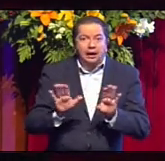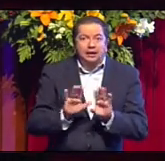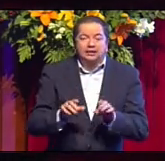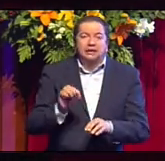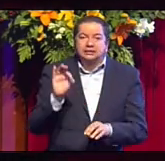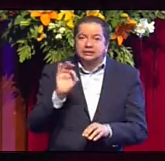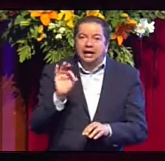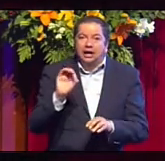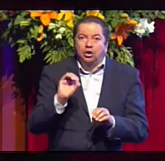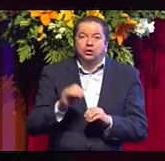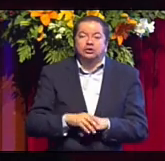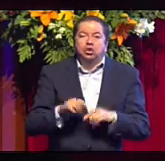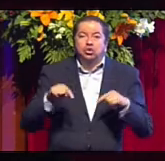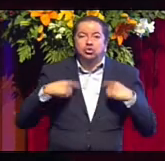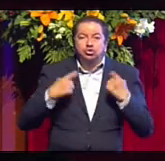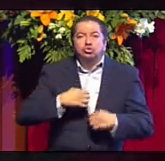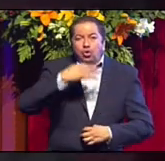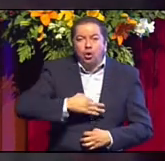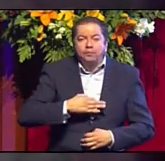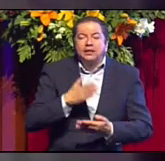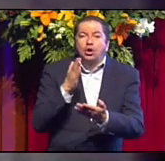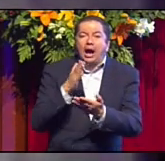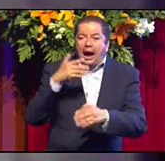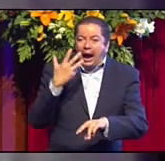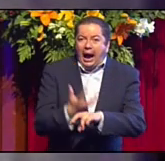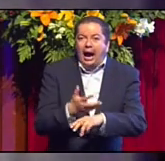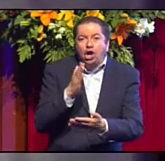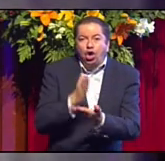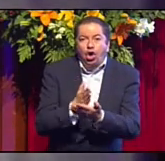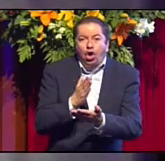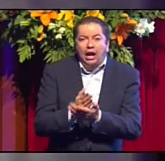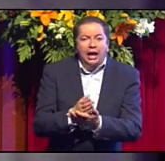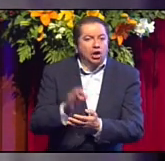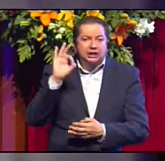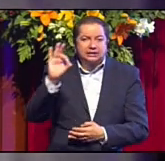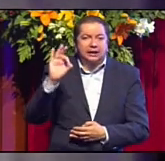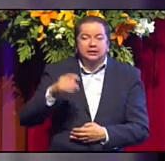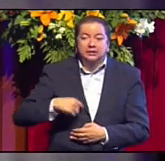estamos convencidos de que hoy día tenemos colegios de excelencia y que aquí tenemos a